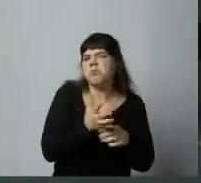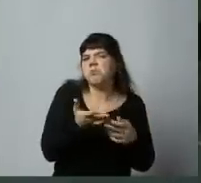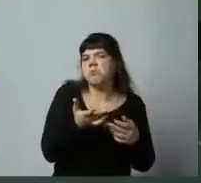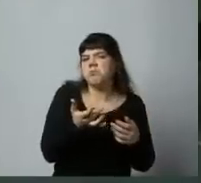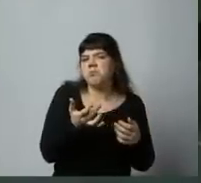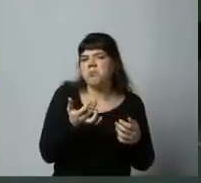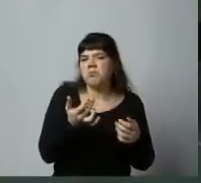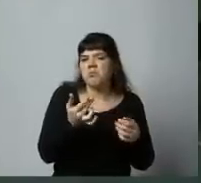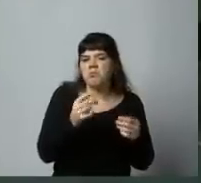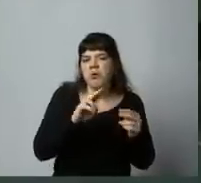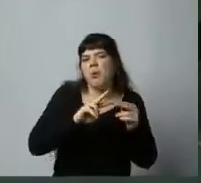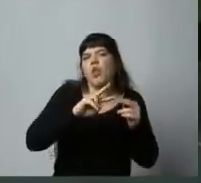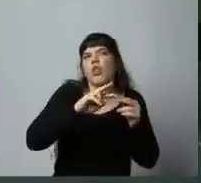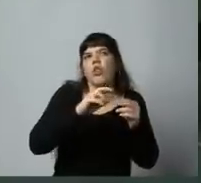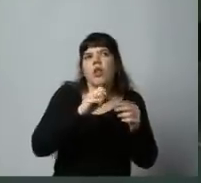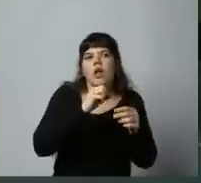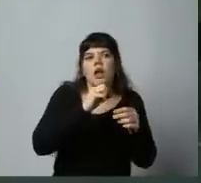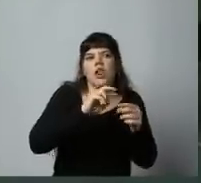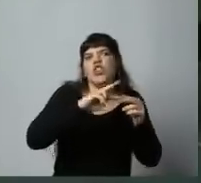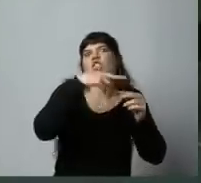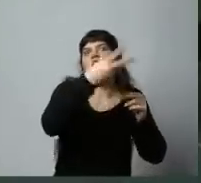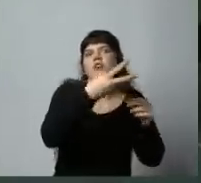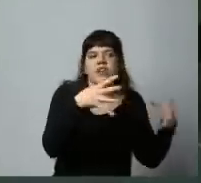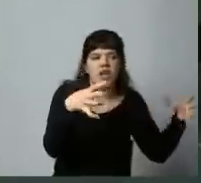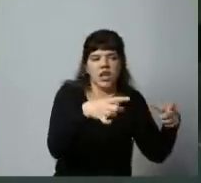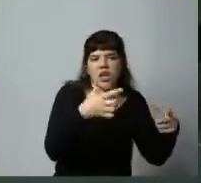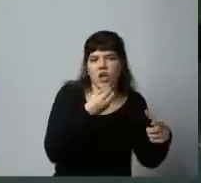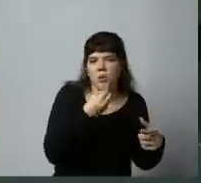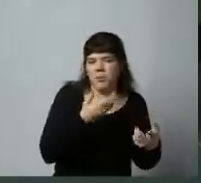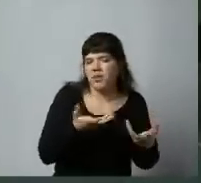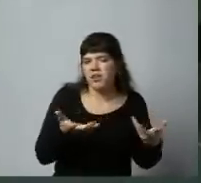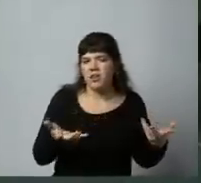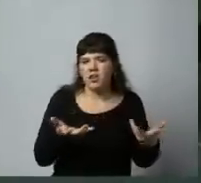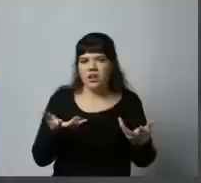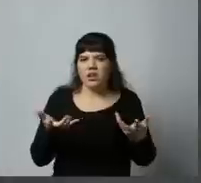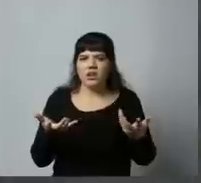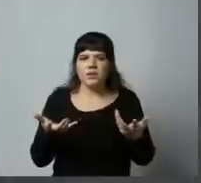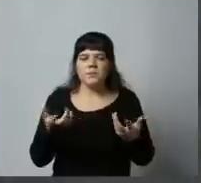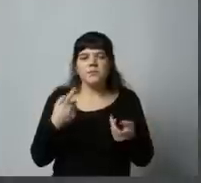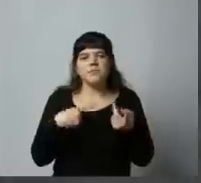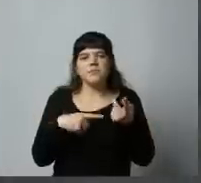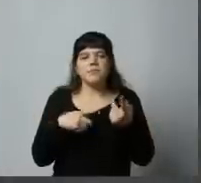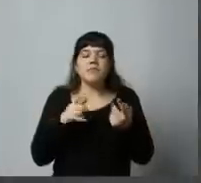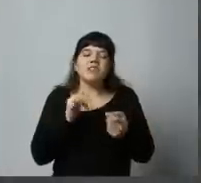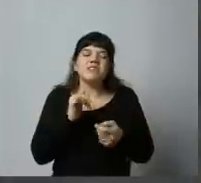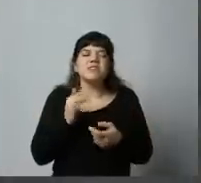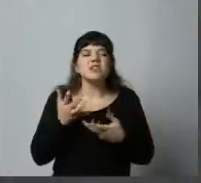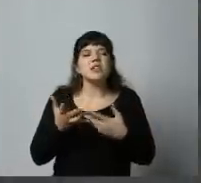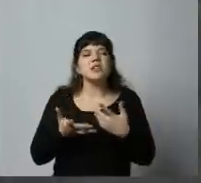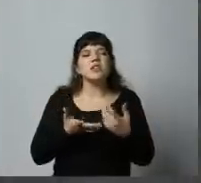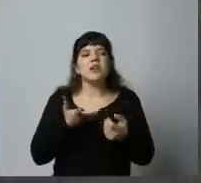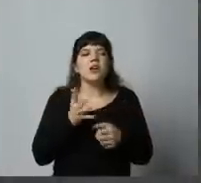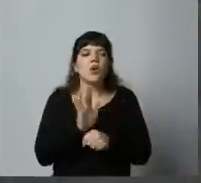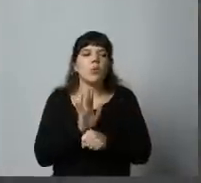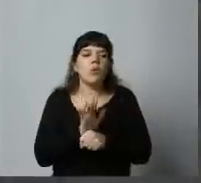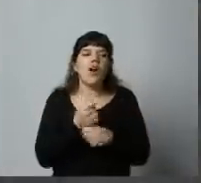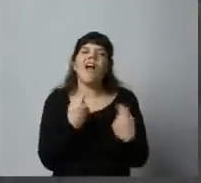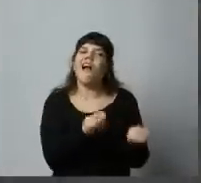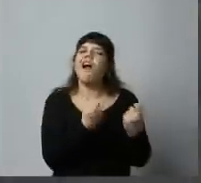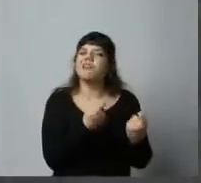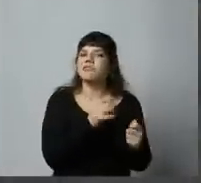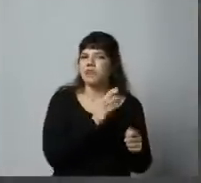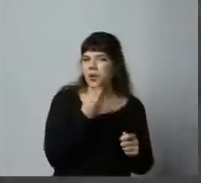sobrefacturación o de las comidas no una implicancia una Sí una un un derroche